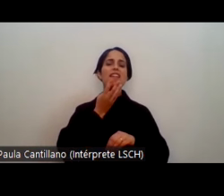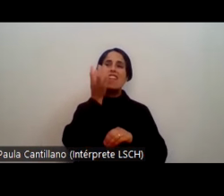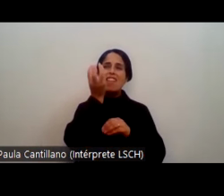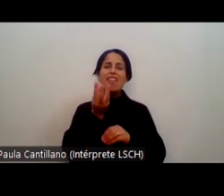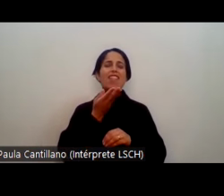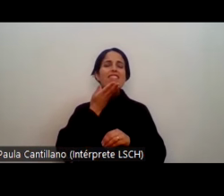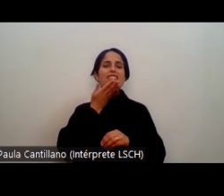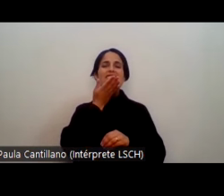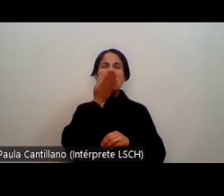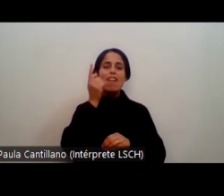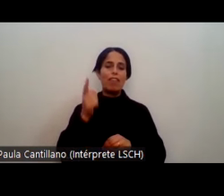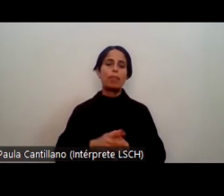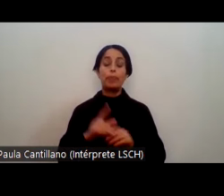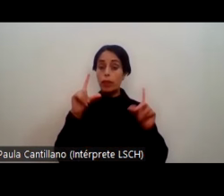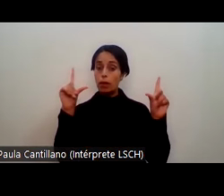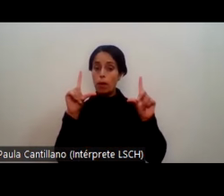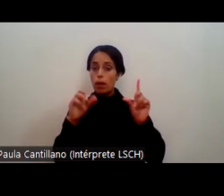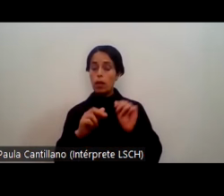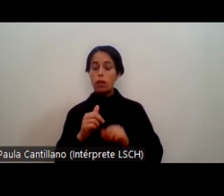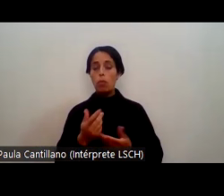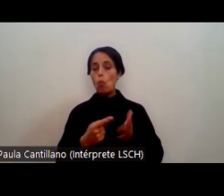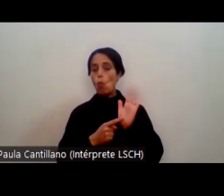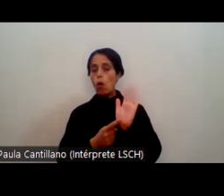esta imagen presenta